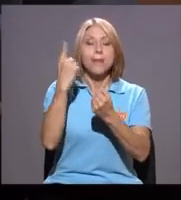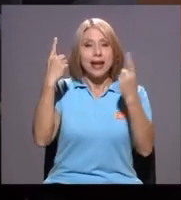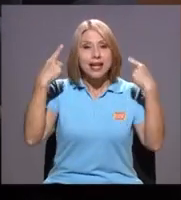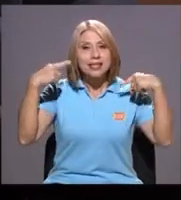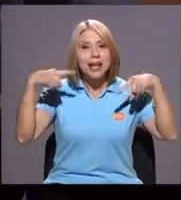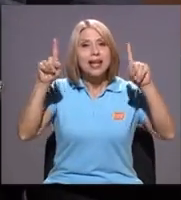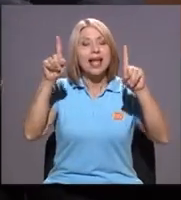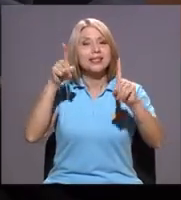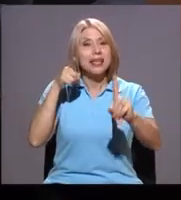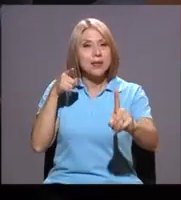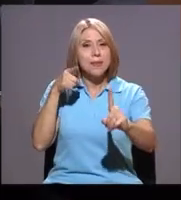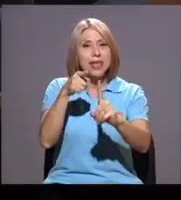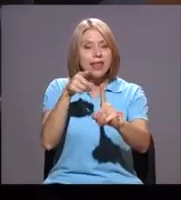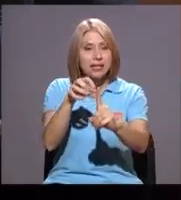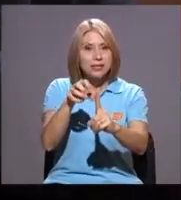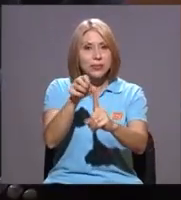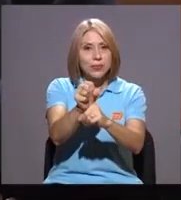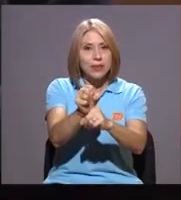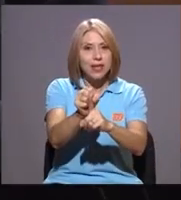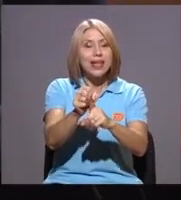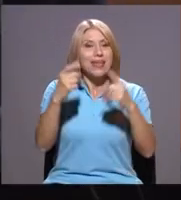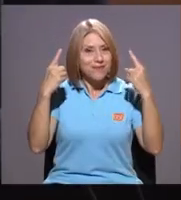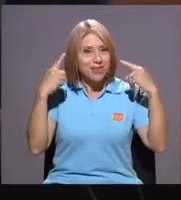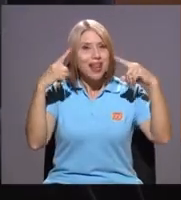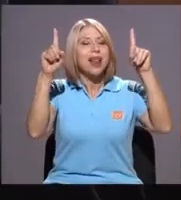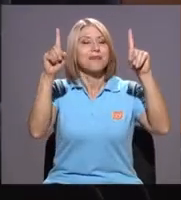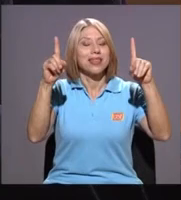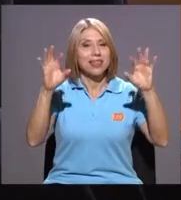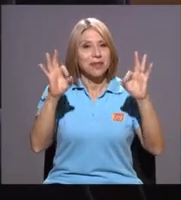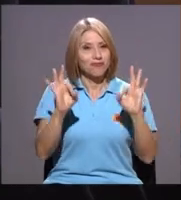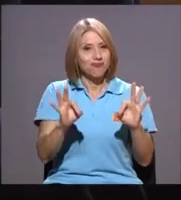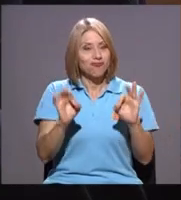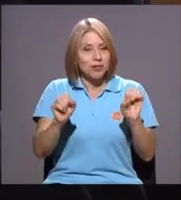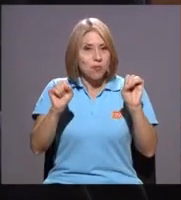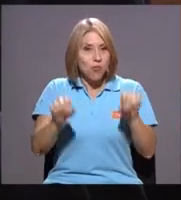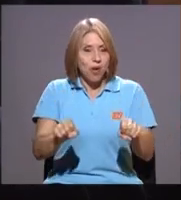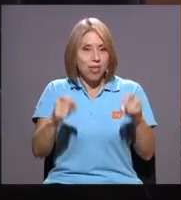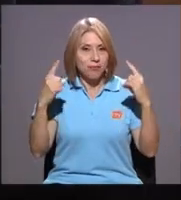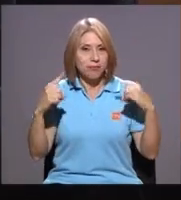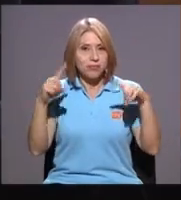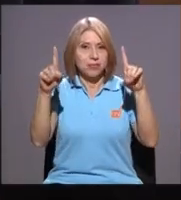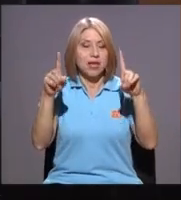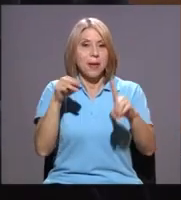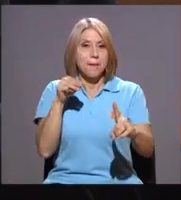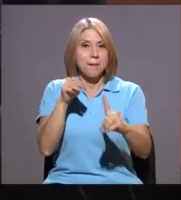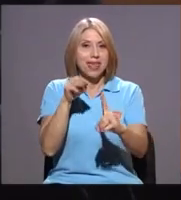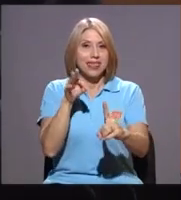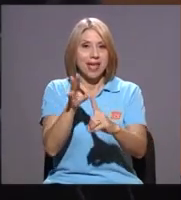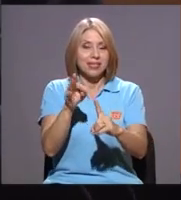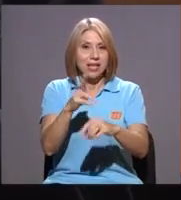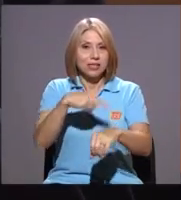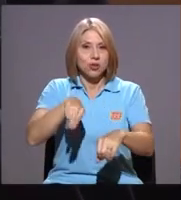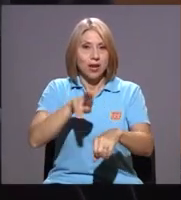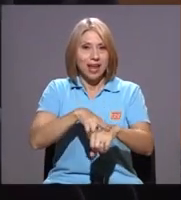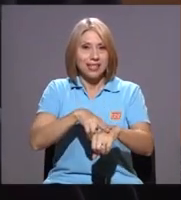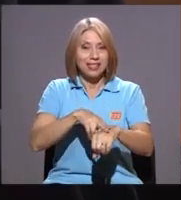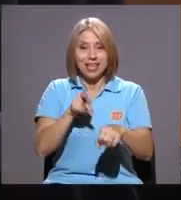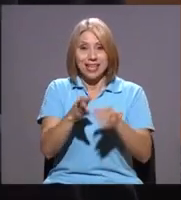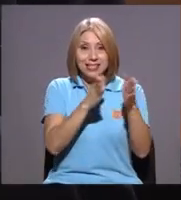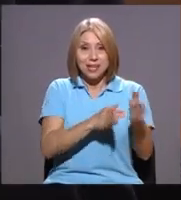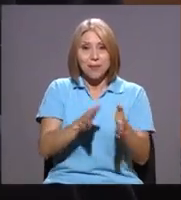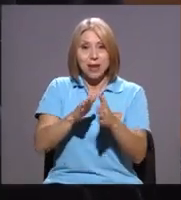metas de área y finalmente se logre alcanzar las metas nacionales. El plan establece 5